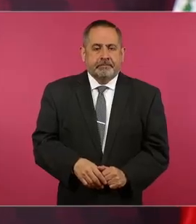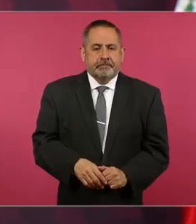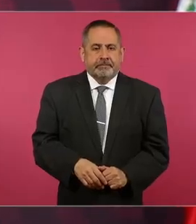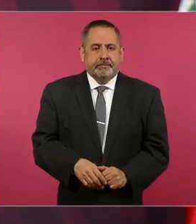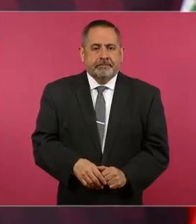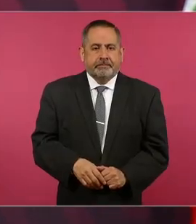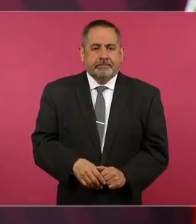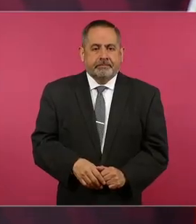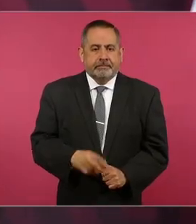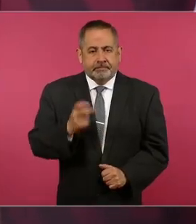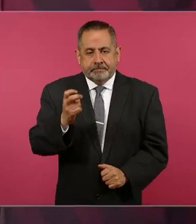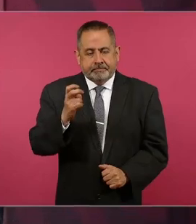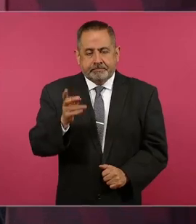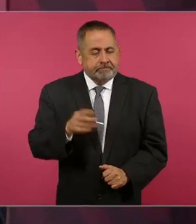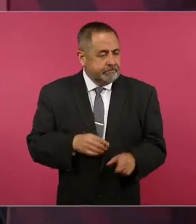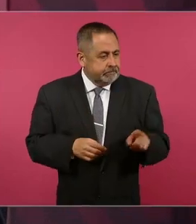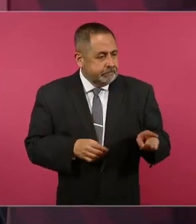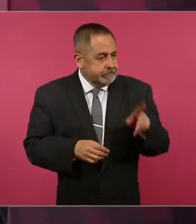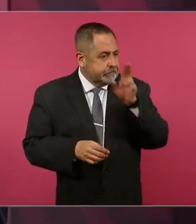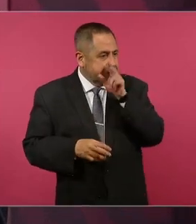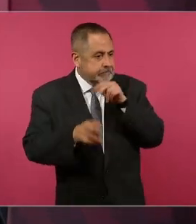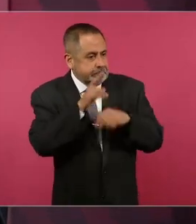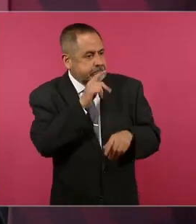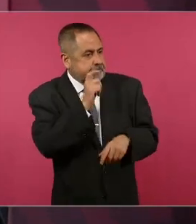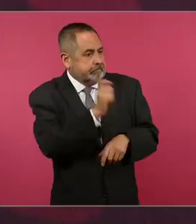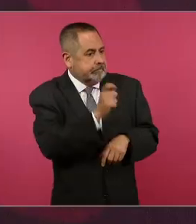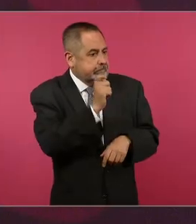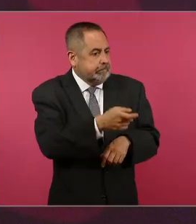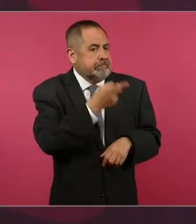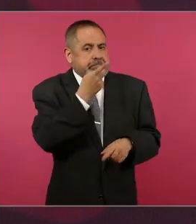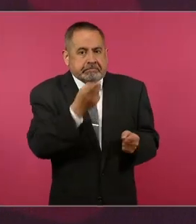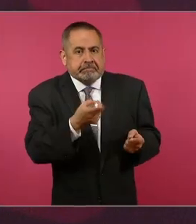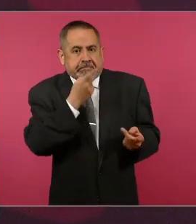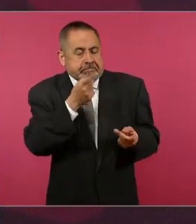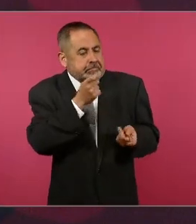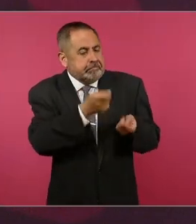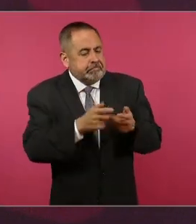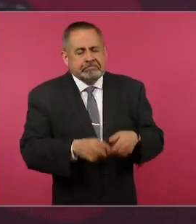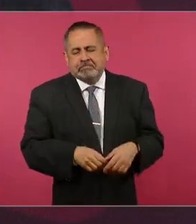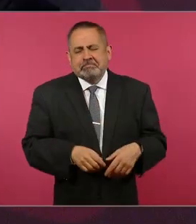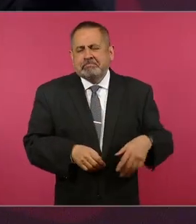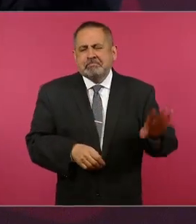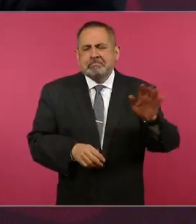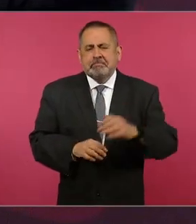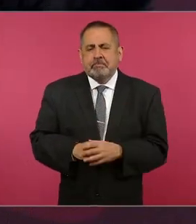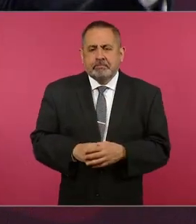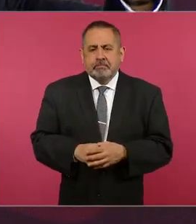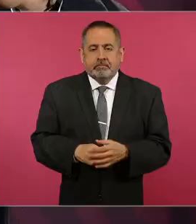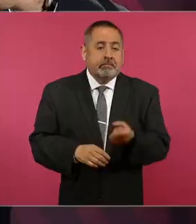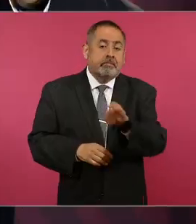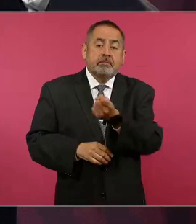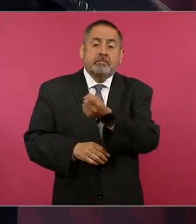estarse preocupando mucho porque hay quienes se enganchan